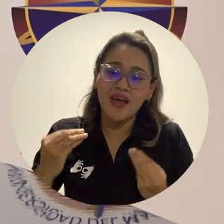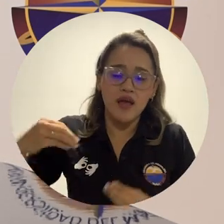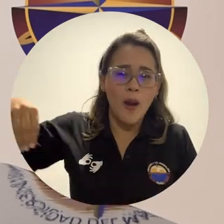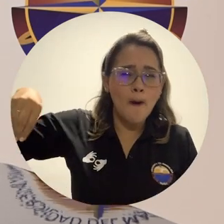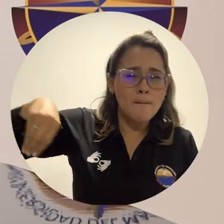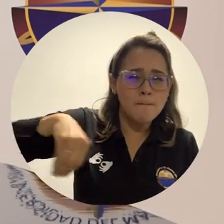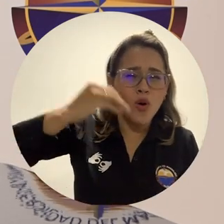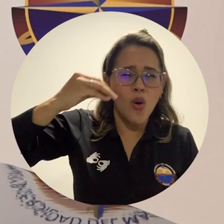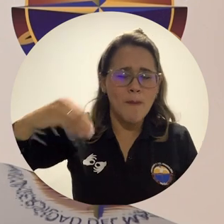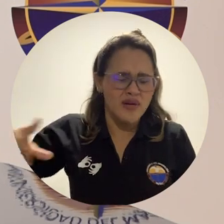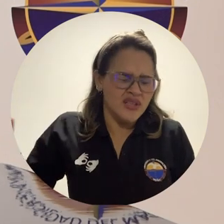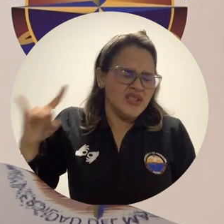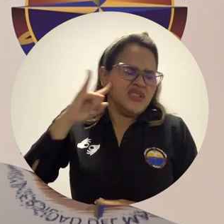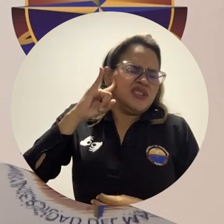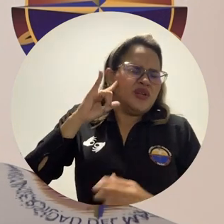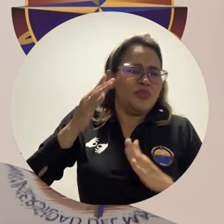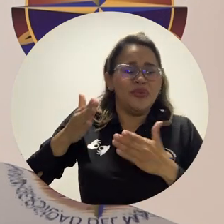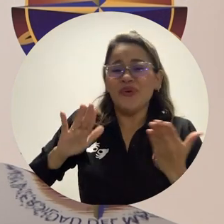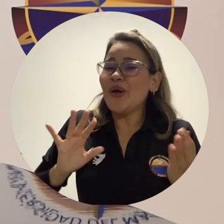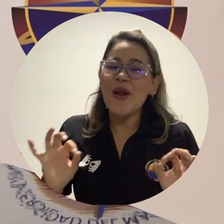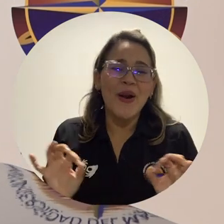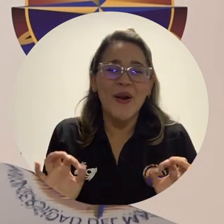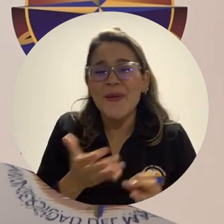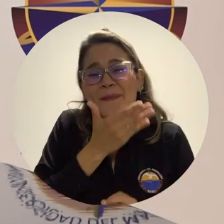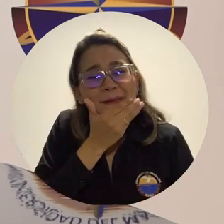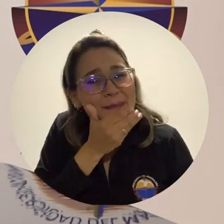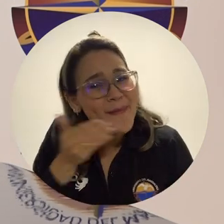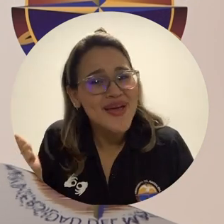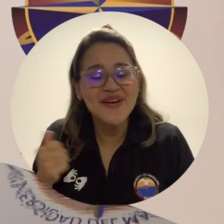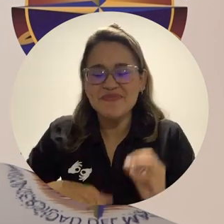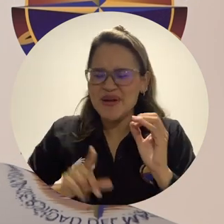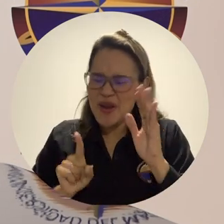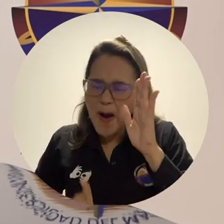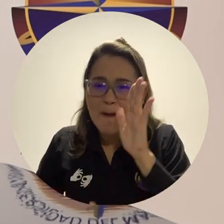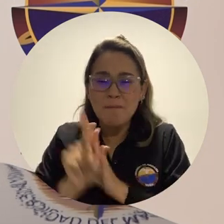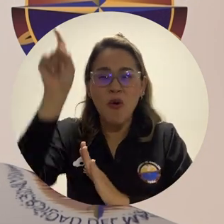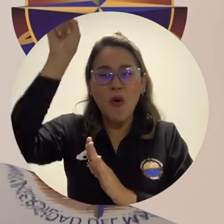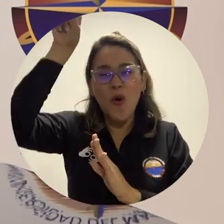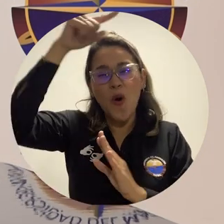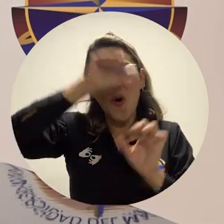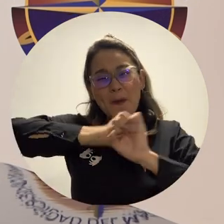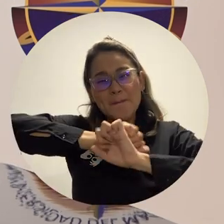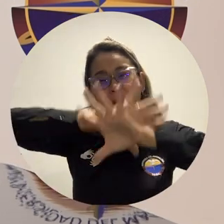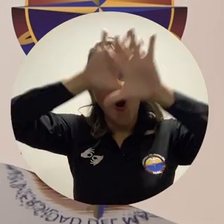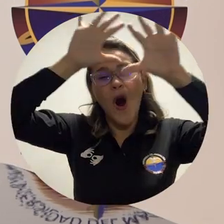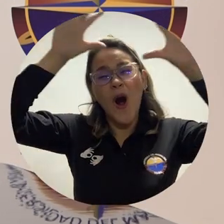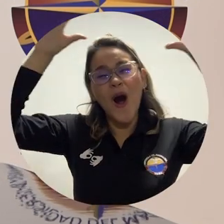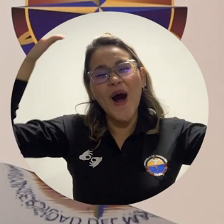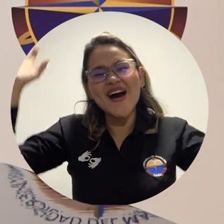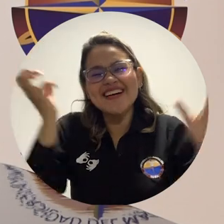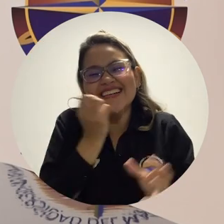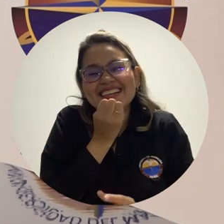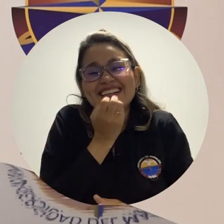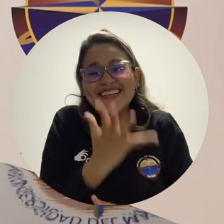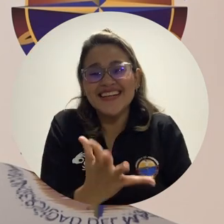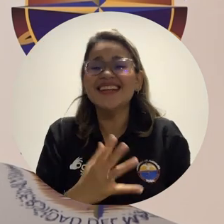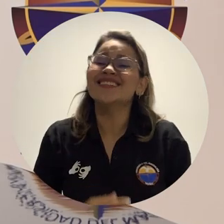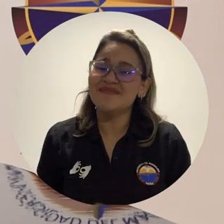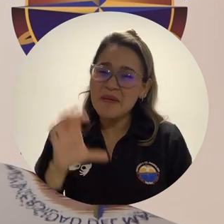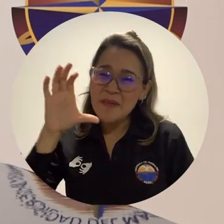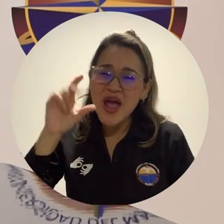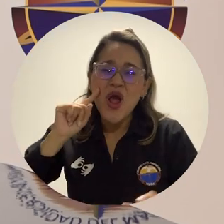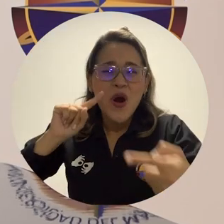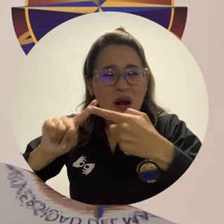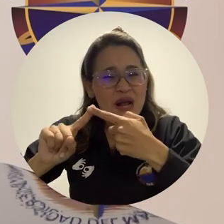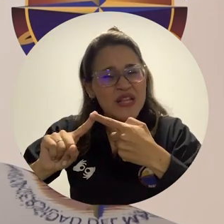niños, nuestros jóvenes crezcan para que no sigan sonando la campana de la desesperanza y la reemplacemos por voladores de